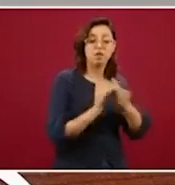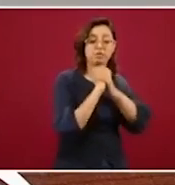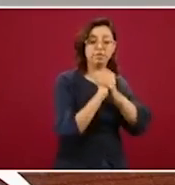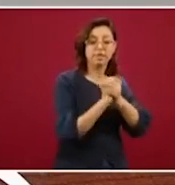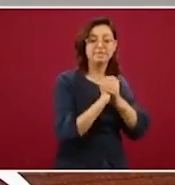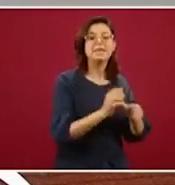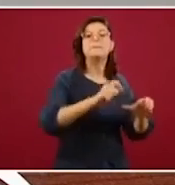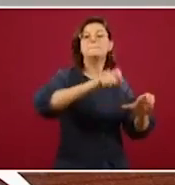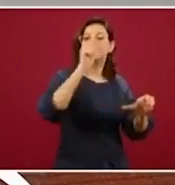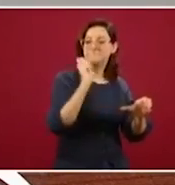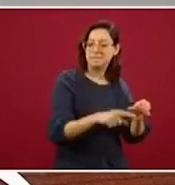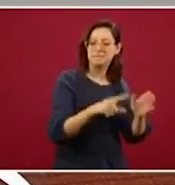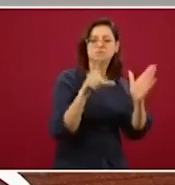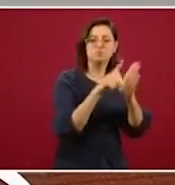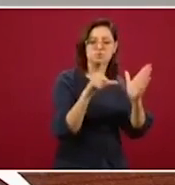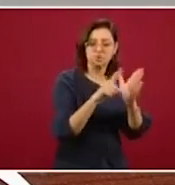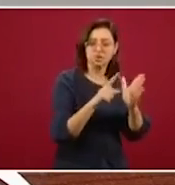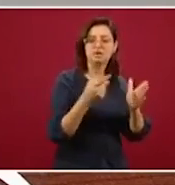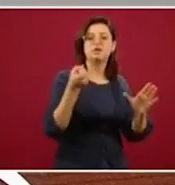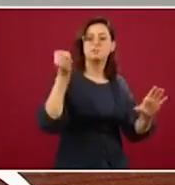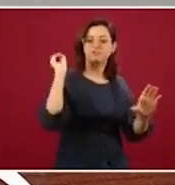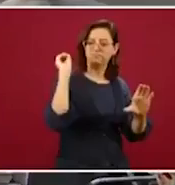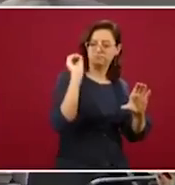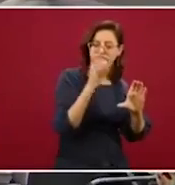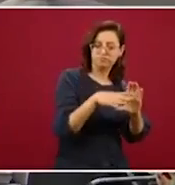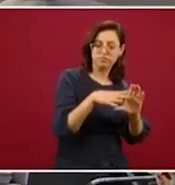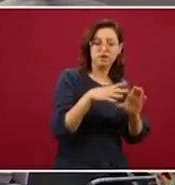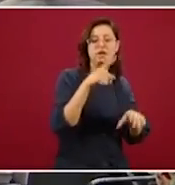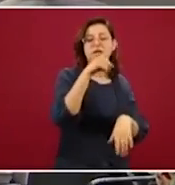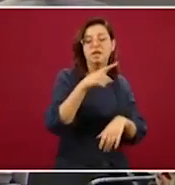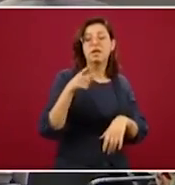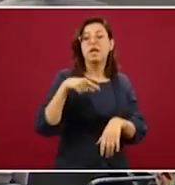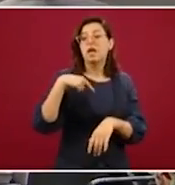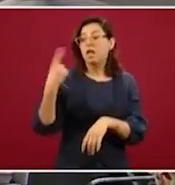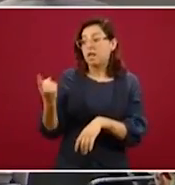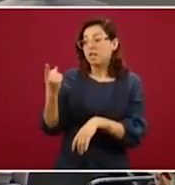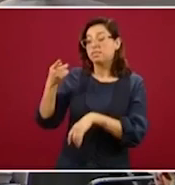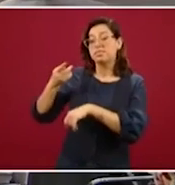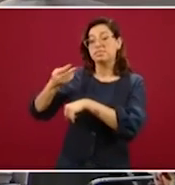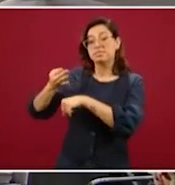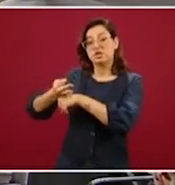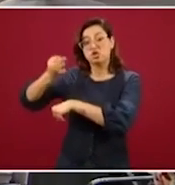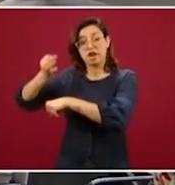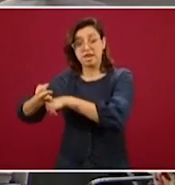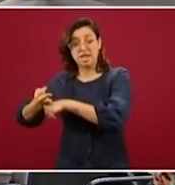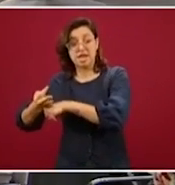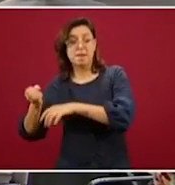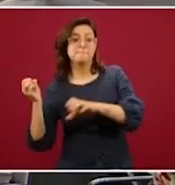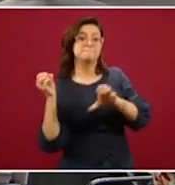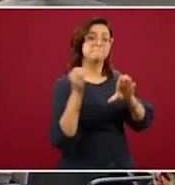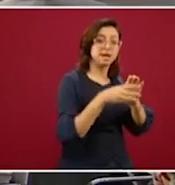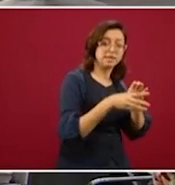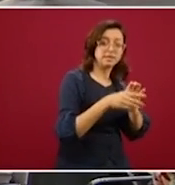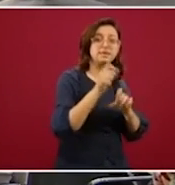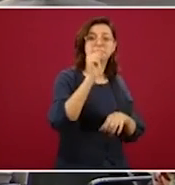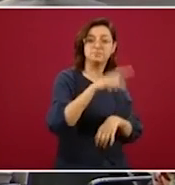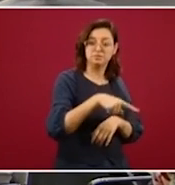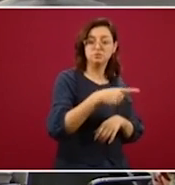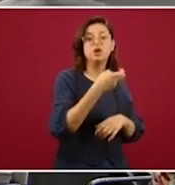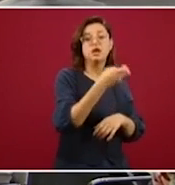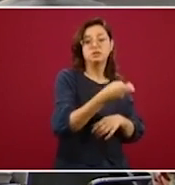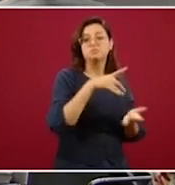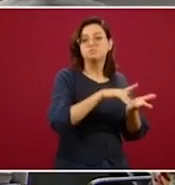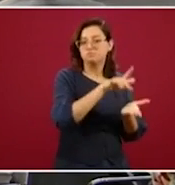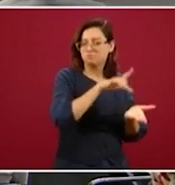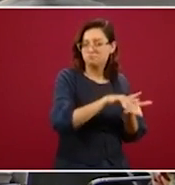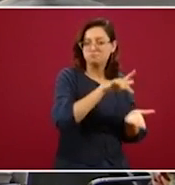año? Directamente por instrucciones de la Tesorería de la Federación, directamente a su misma tarjeta. Entonces, eso también nos